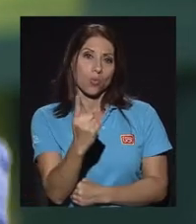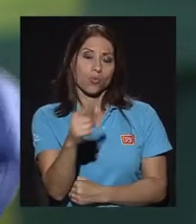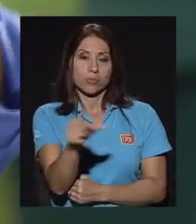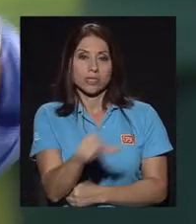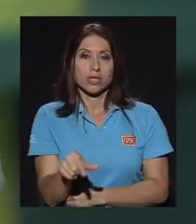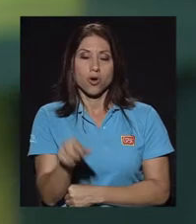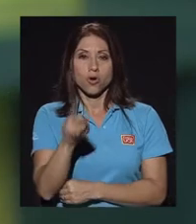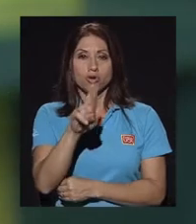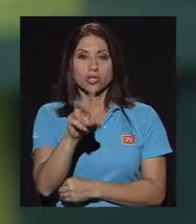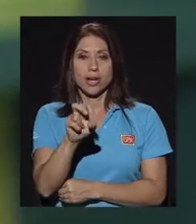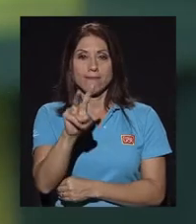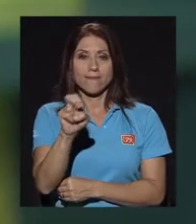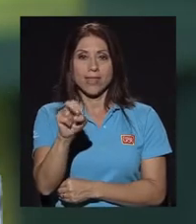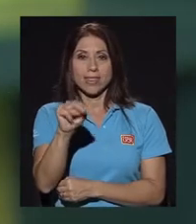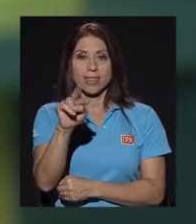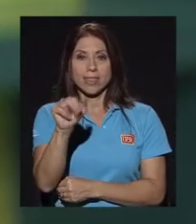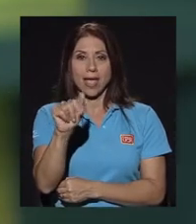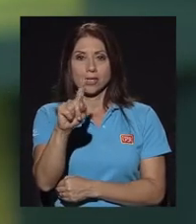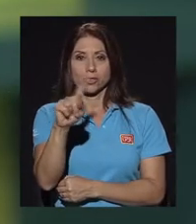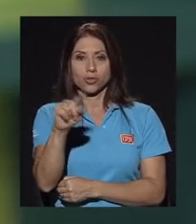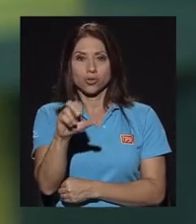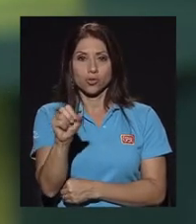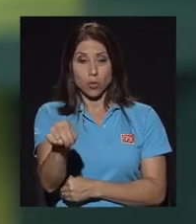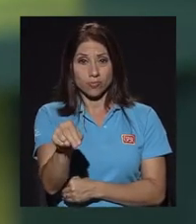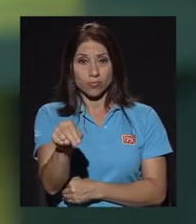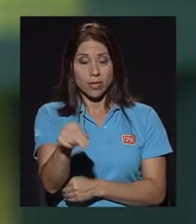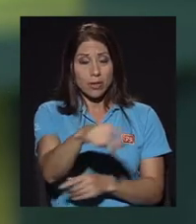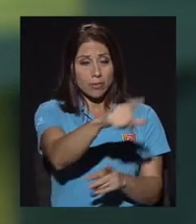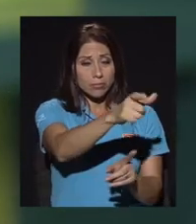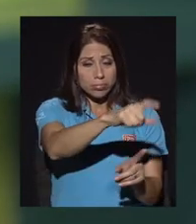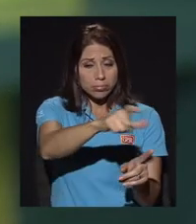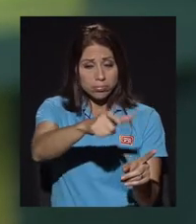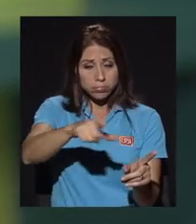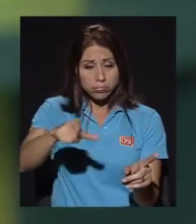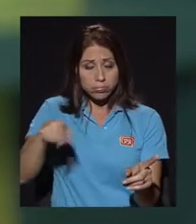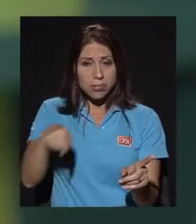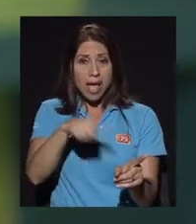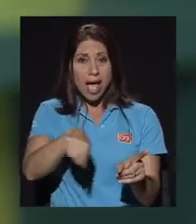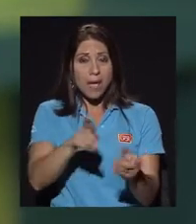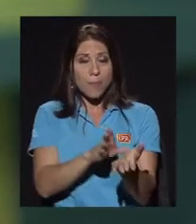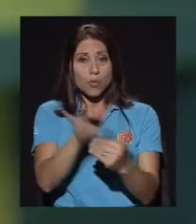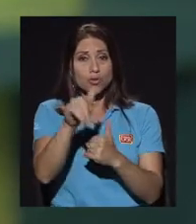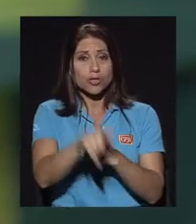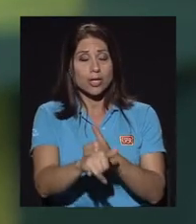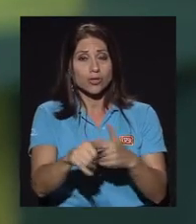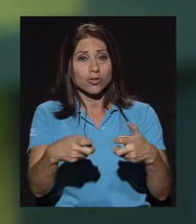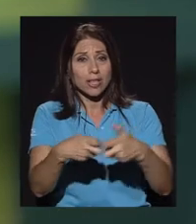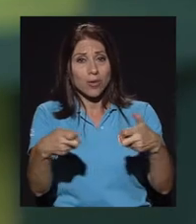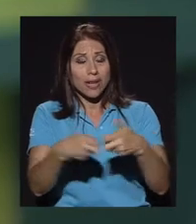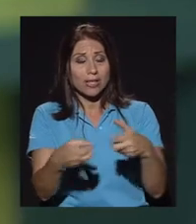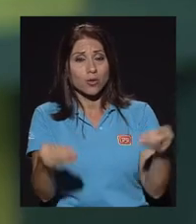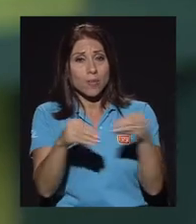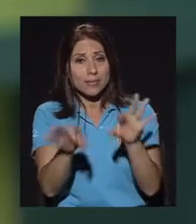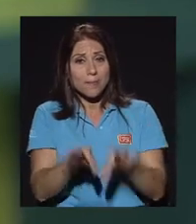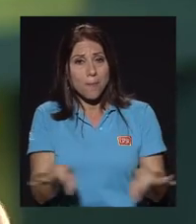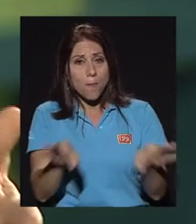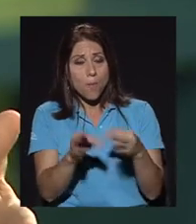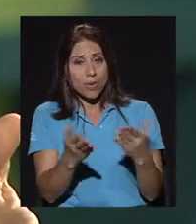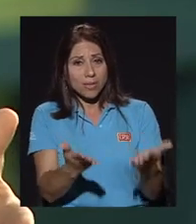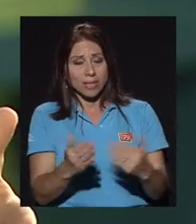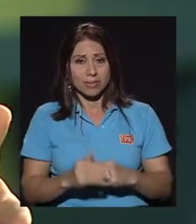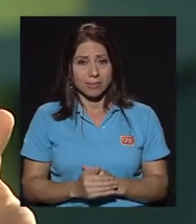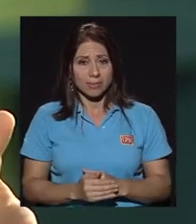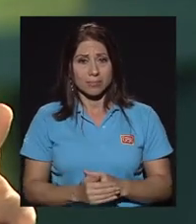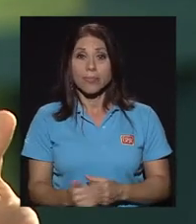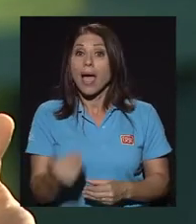lo largo del Reventazón se han ido generando los proyectos hidroeléctricos más importantes. Hay, por